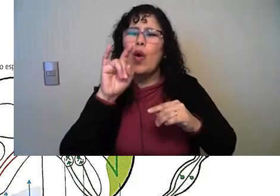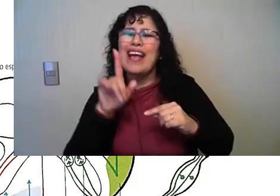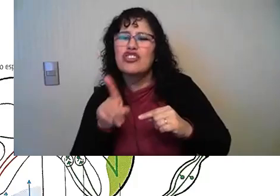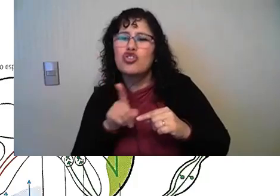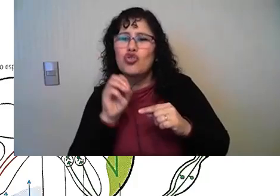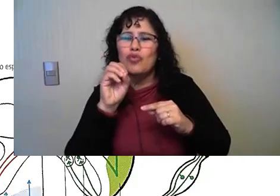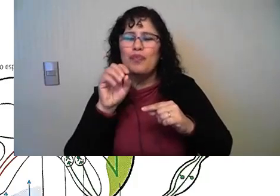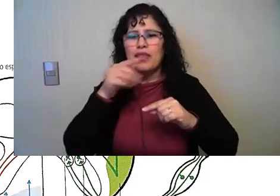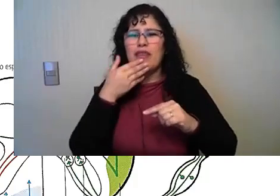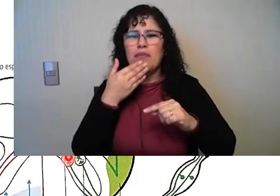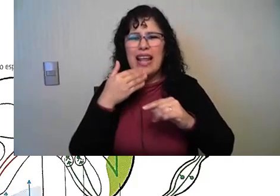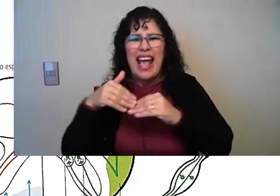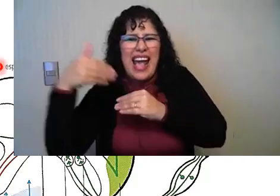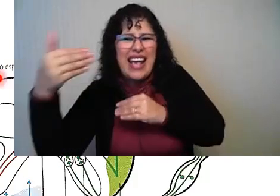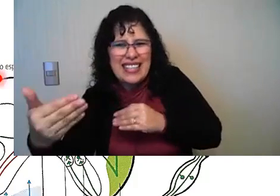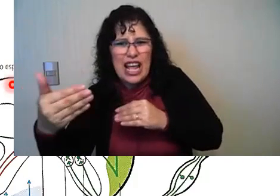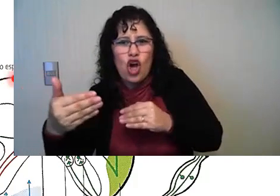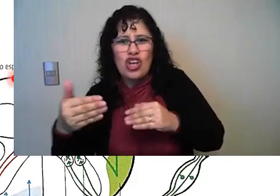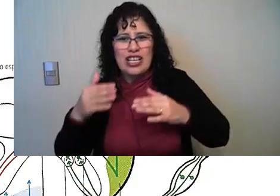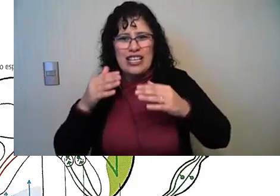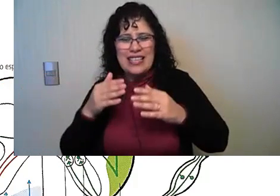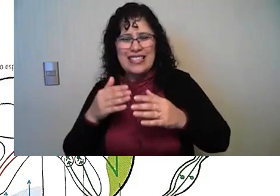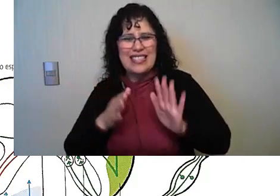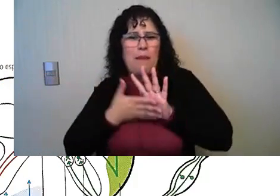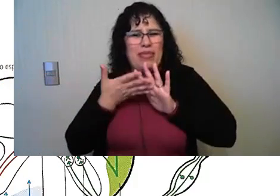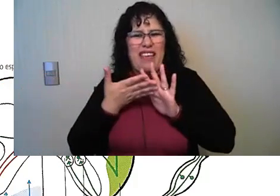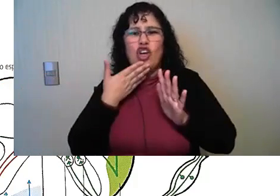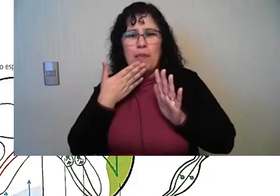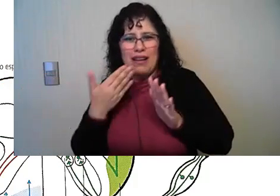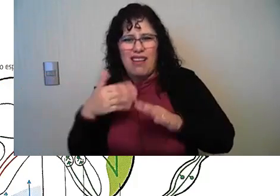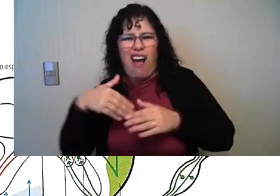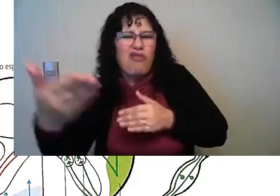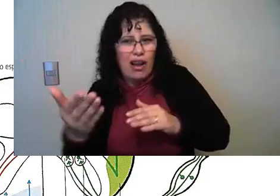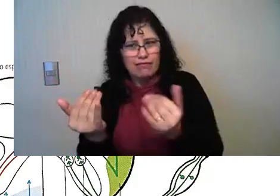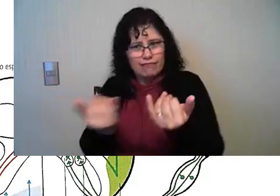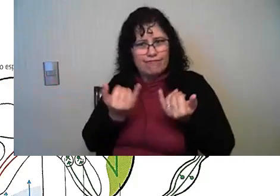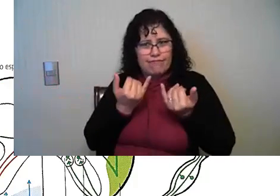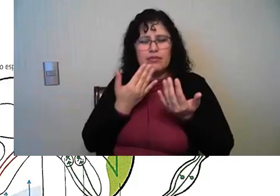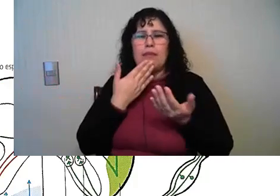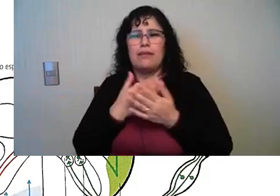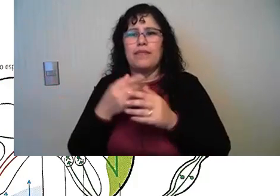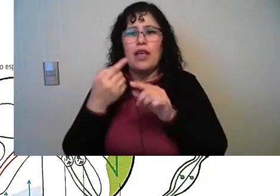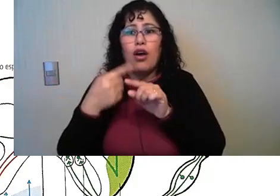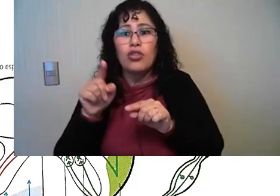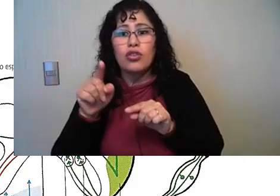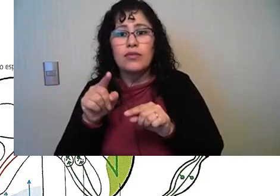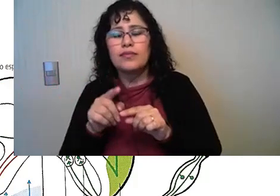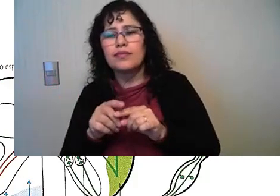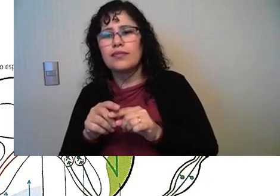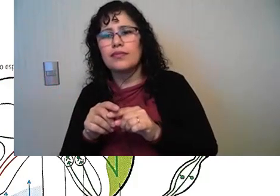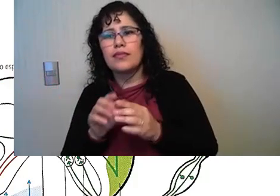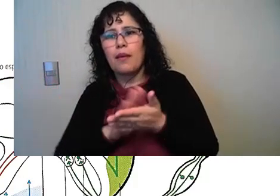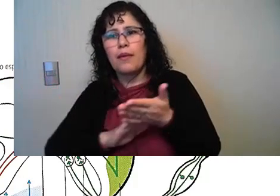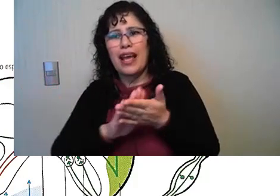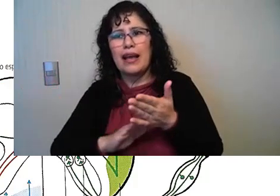sectoroceptivo. ¿Ya? En cambio, cuando hablamos de tactos espinotalámicos, se está diferenciando puntualmente uno, ¿ya? Que es de temperatura